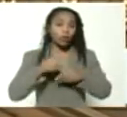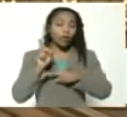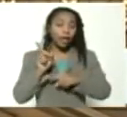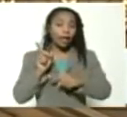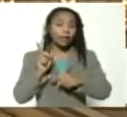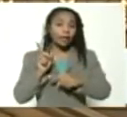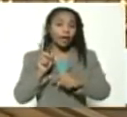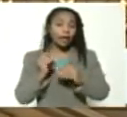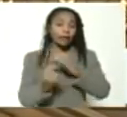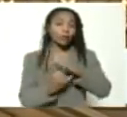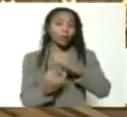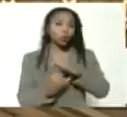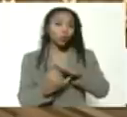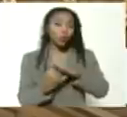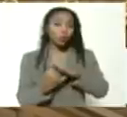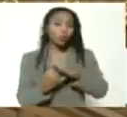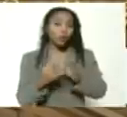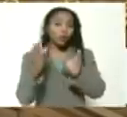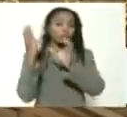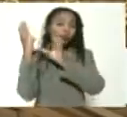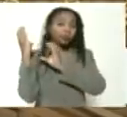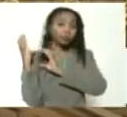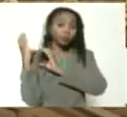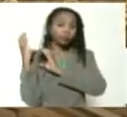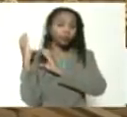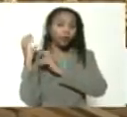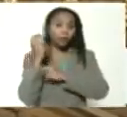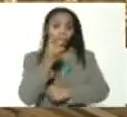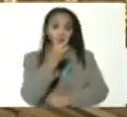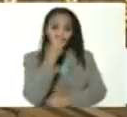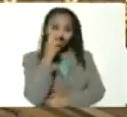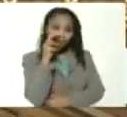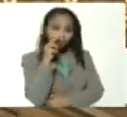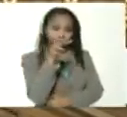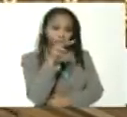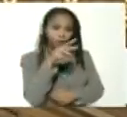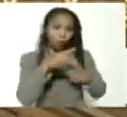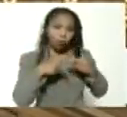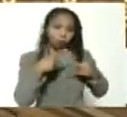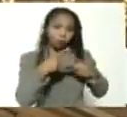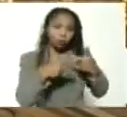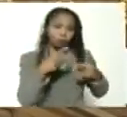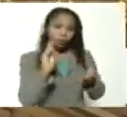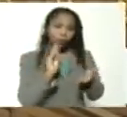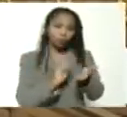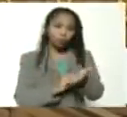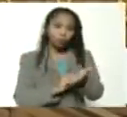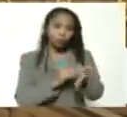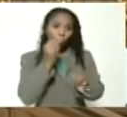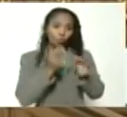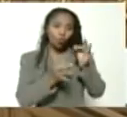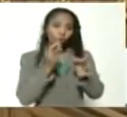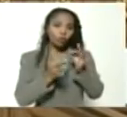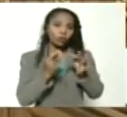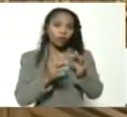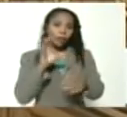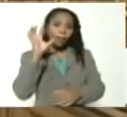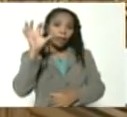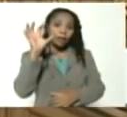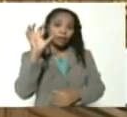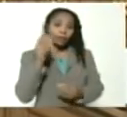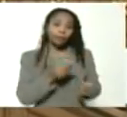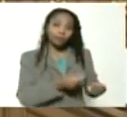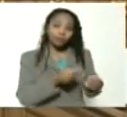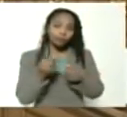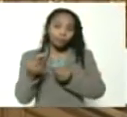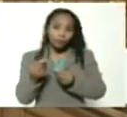esta institución encargada de vigilar que los procesos de aplicación de justicia en el país se lleven de